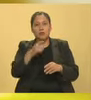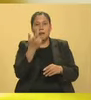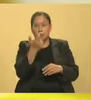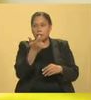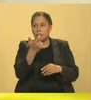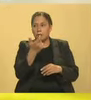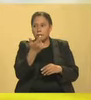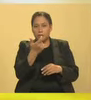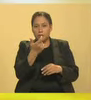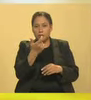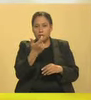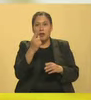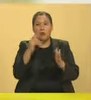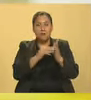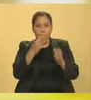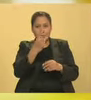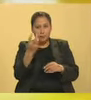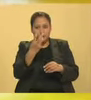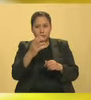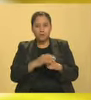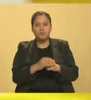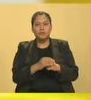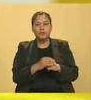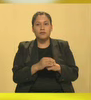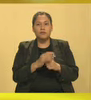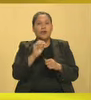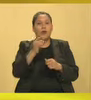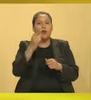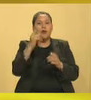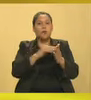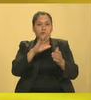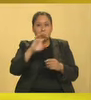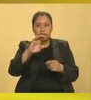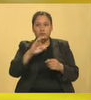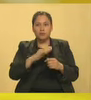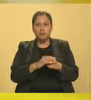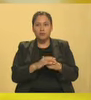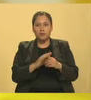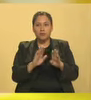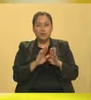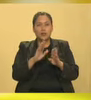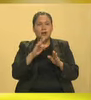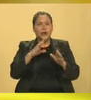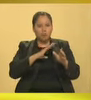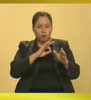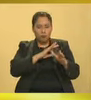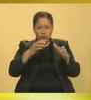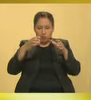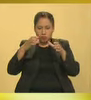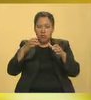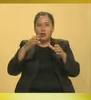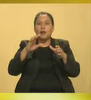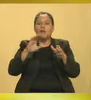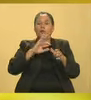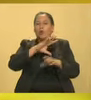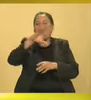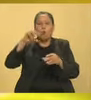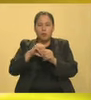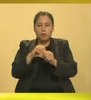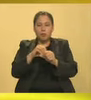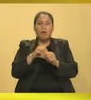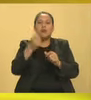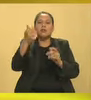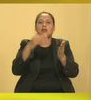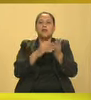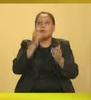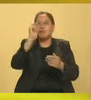entre 1,300 a 1,500 por sesión. Aunque te pueden hacer paquetes y pues te sale como en